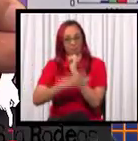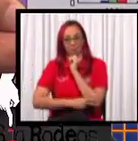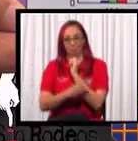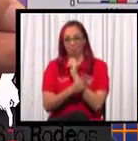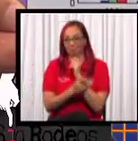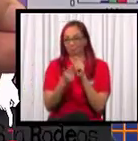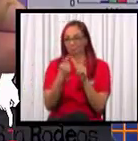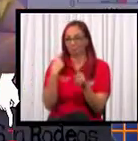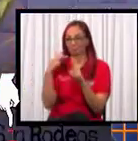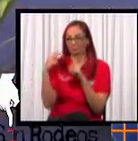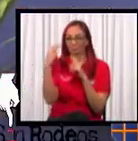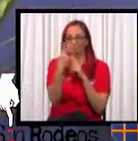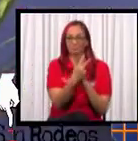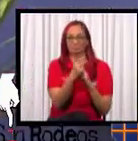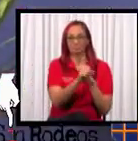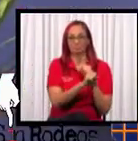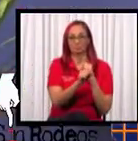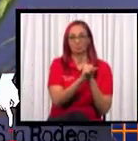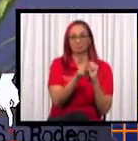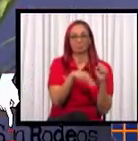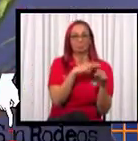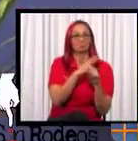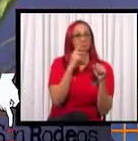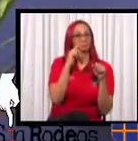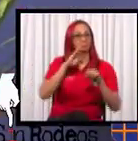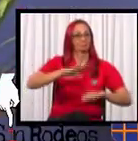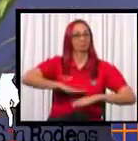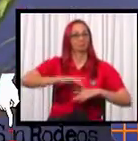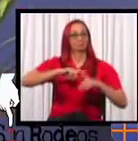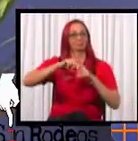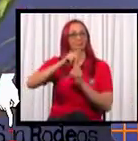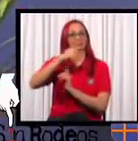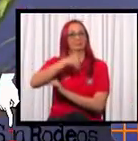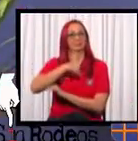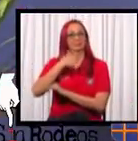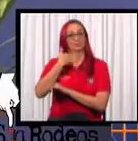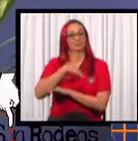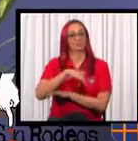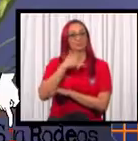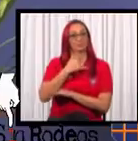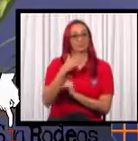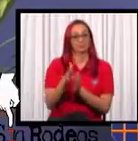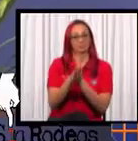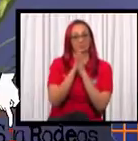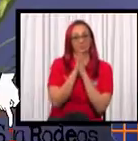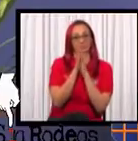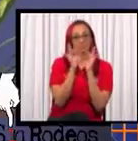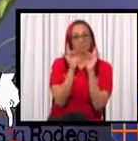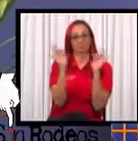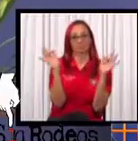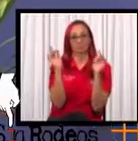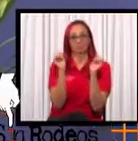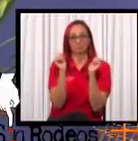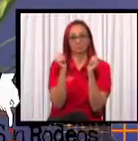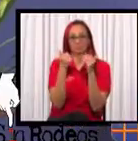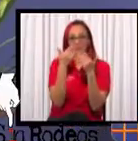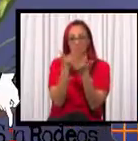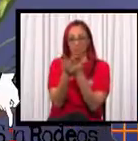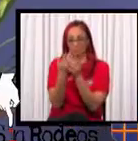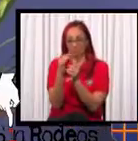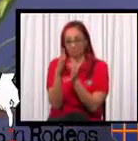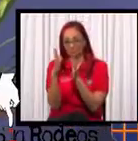vista de producción nacional, no demos abasto y pues tengamos que estar solicitando un desabasto que viene de por sí con un